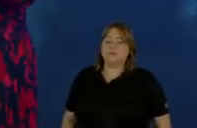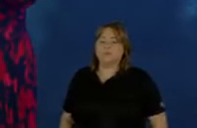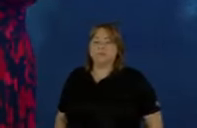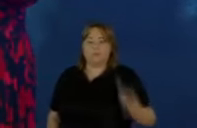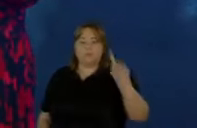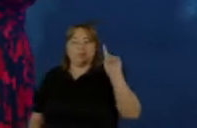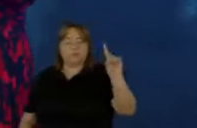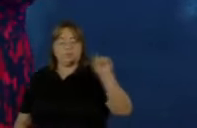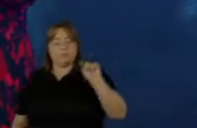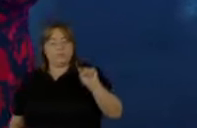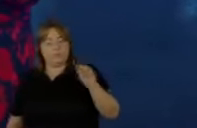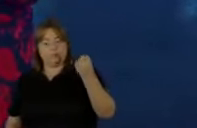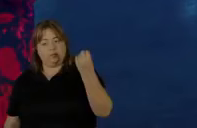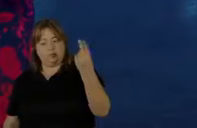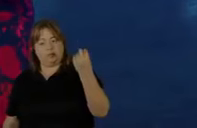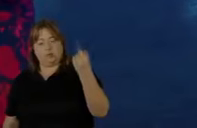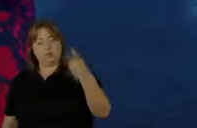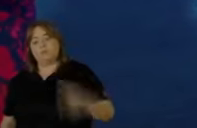1:12.